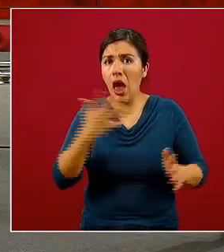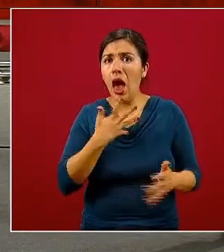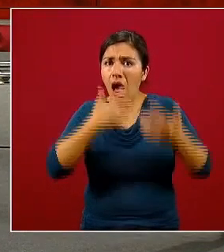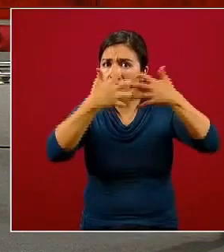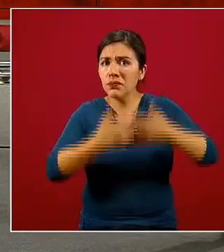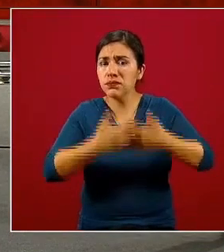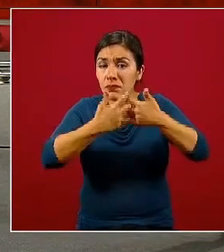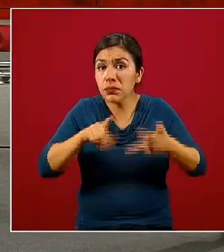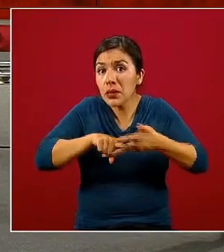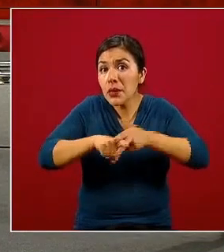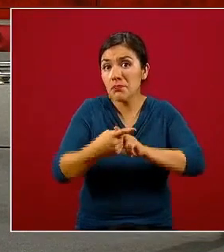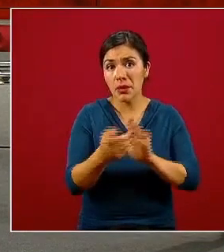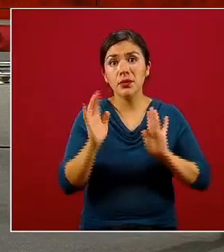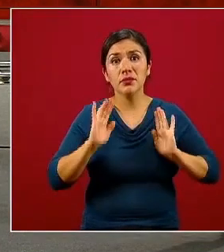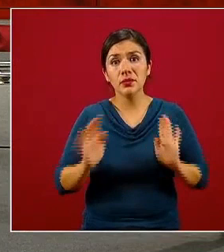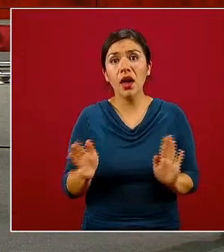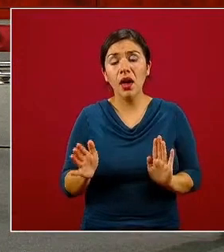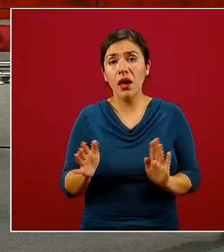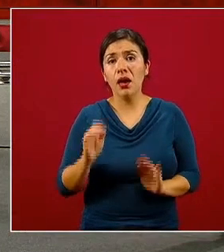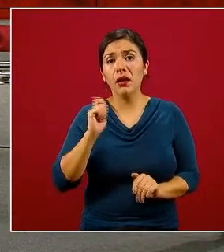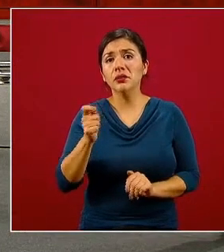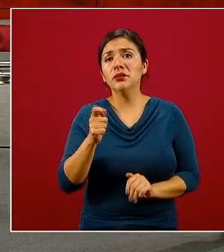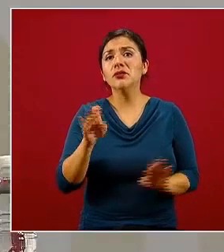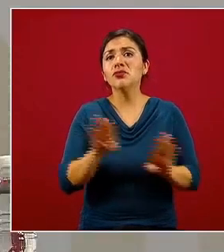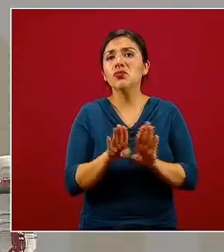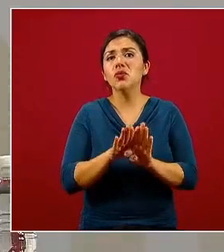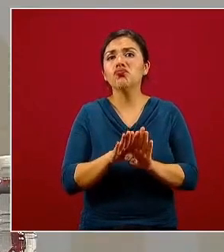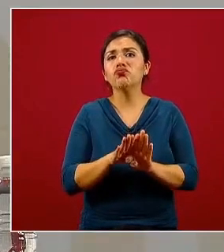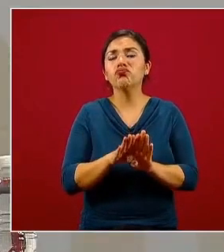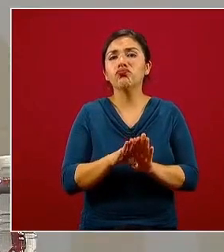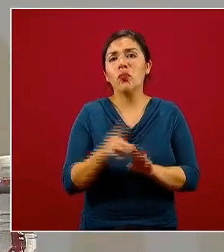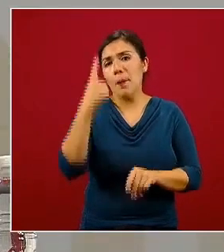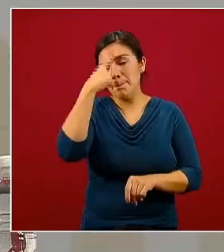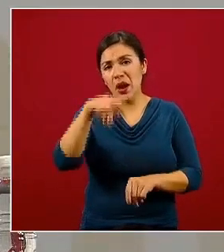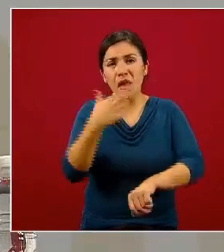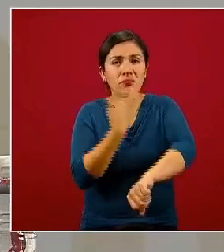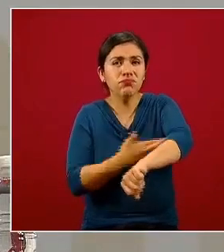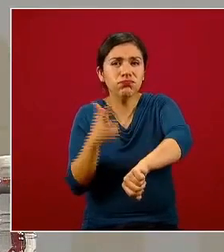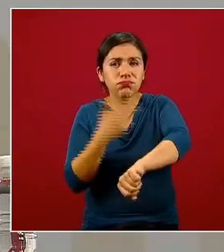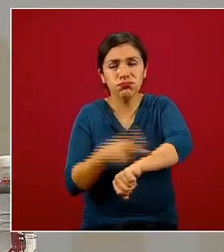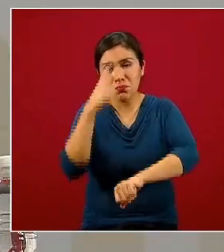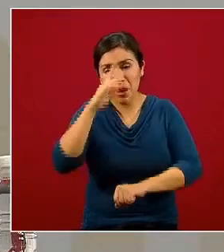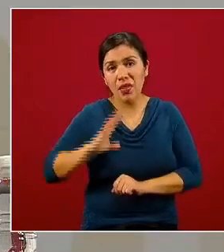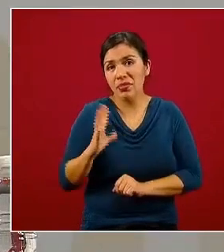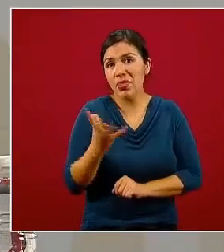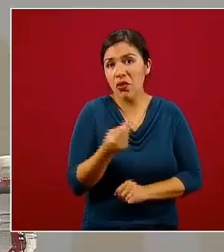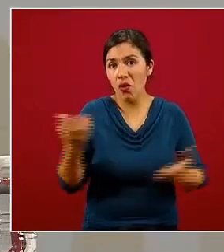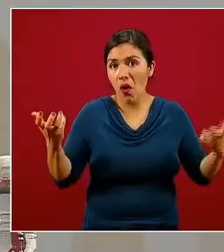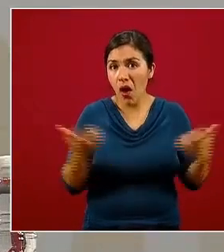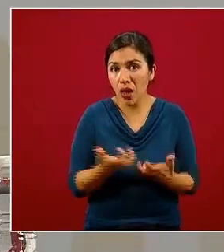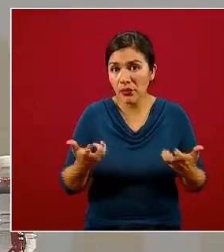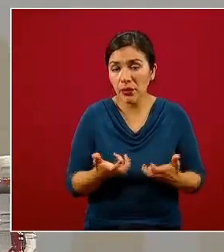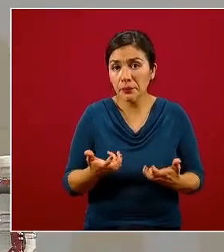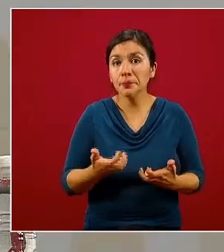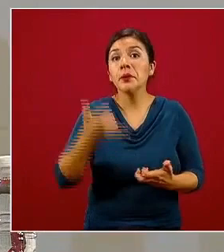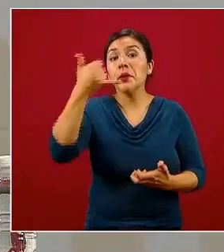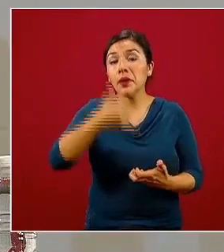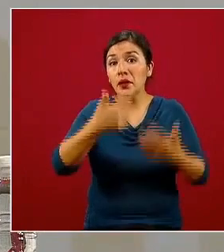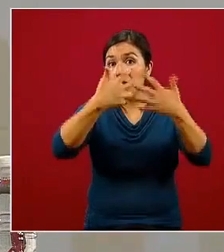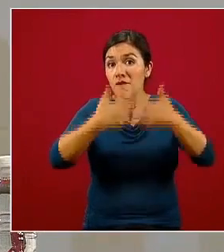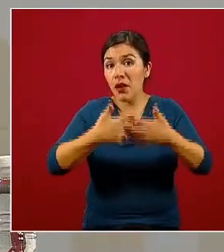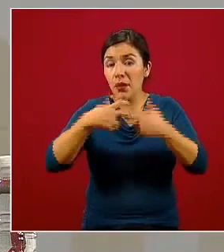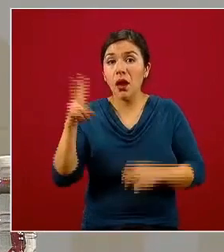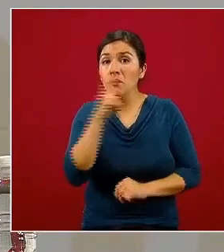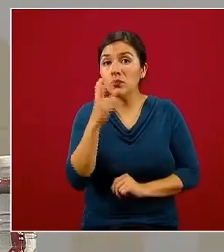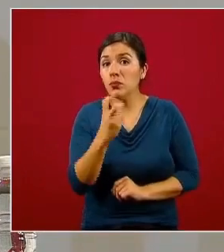fabricados, ya está iniciada la fase que implica la transferencia de la tecnología y la fabricación de